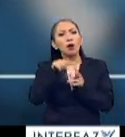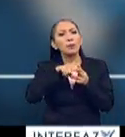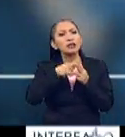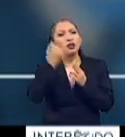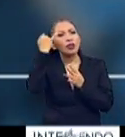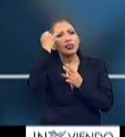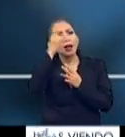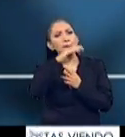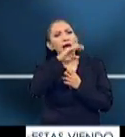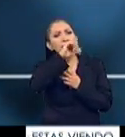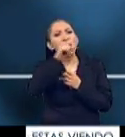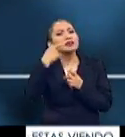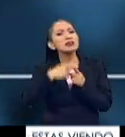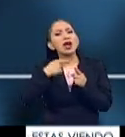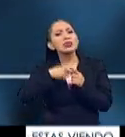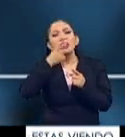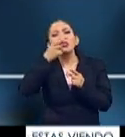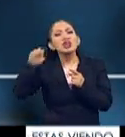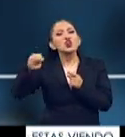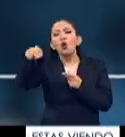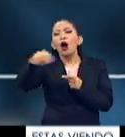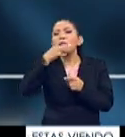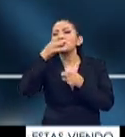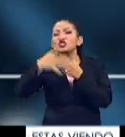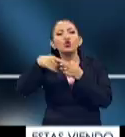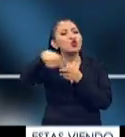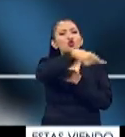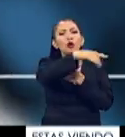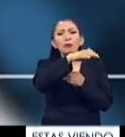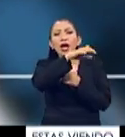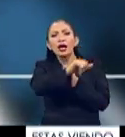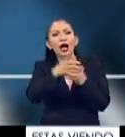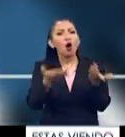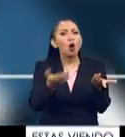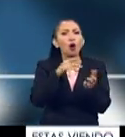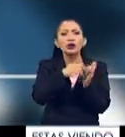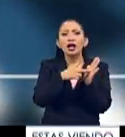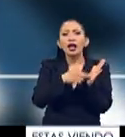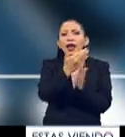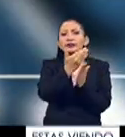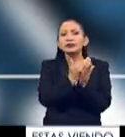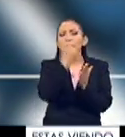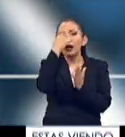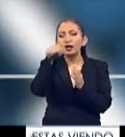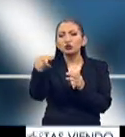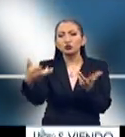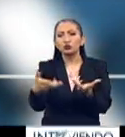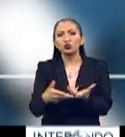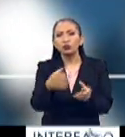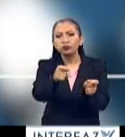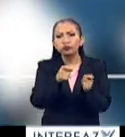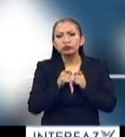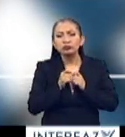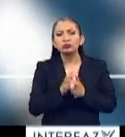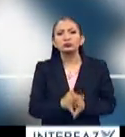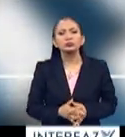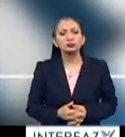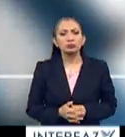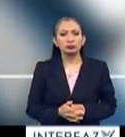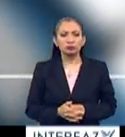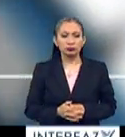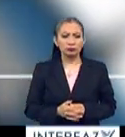surgió la idea de la beca? ¿Quién te la ofreció en una primera instancia? ¿Y qué requisitos tuviste que cumplir?